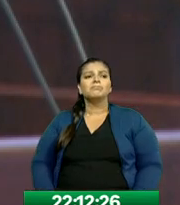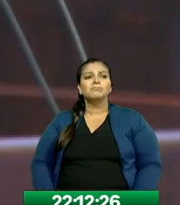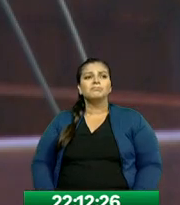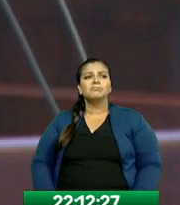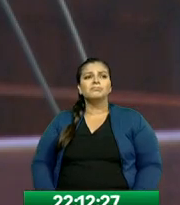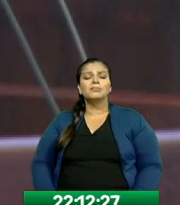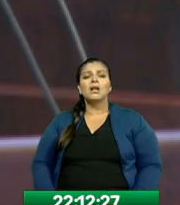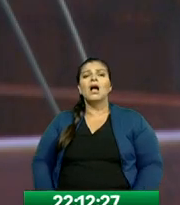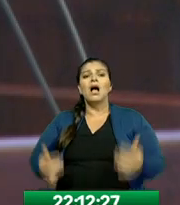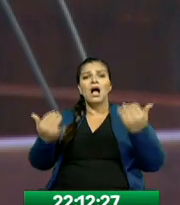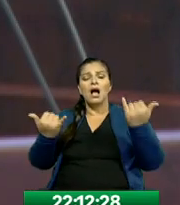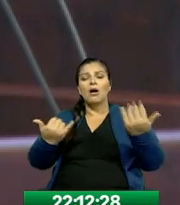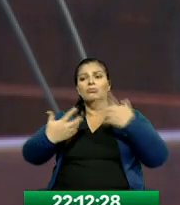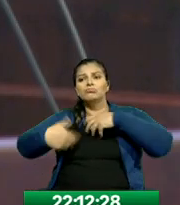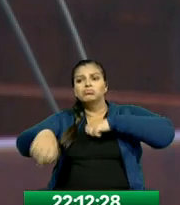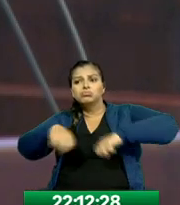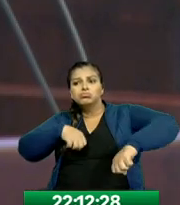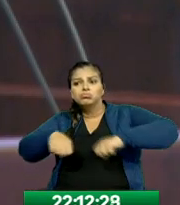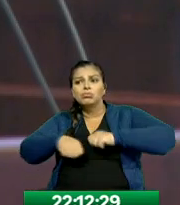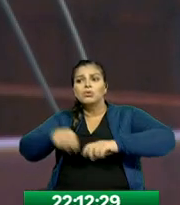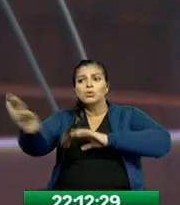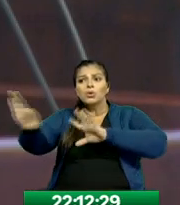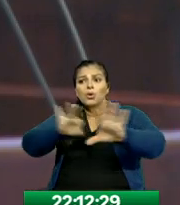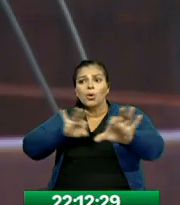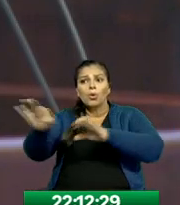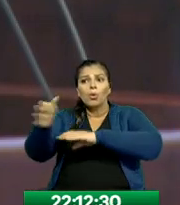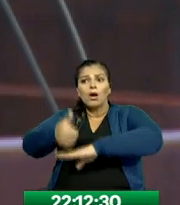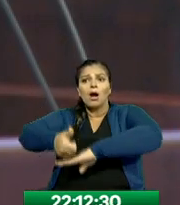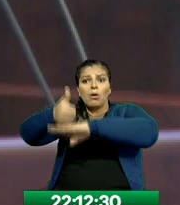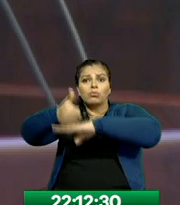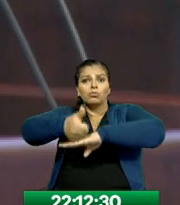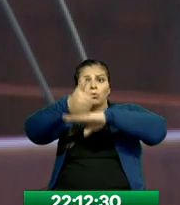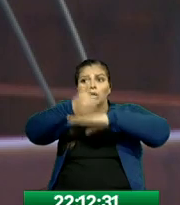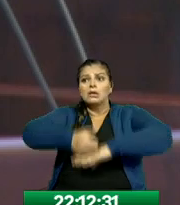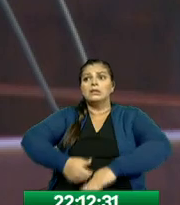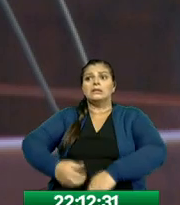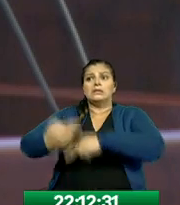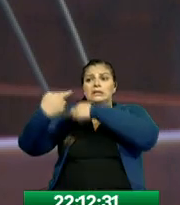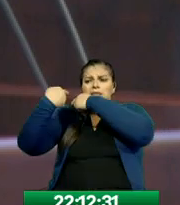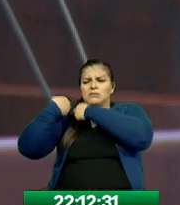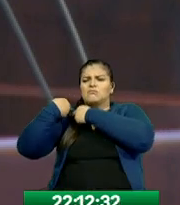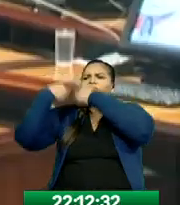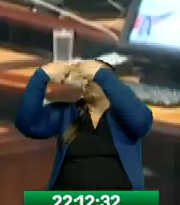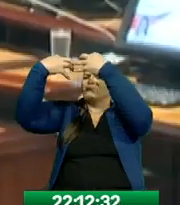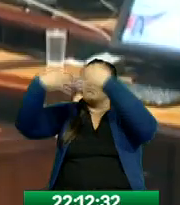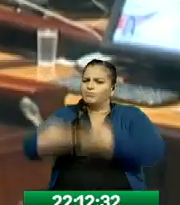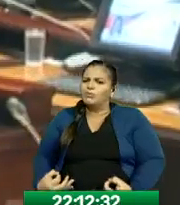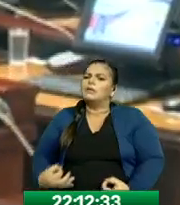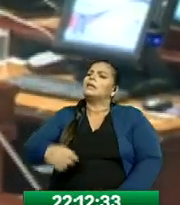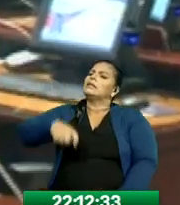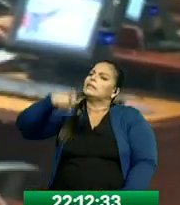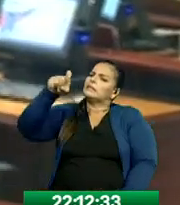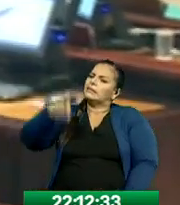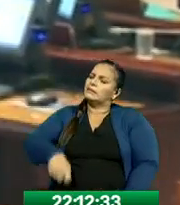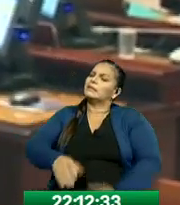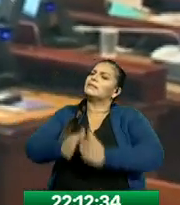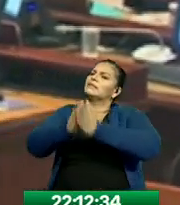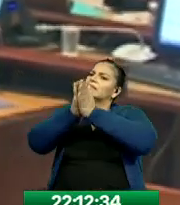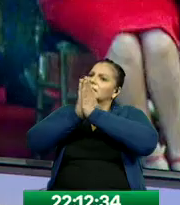la oportunidad de designar para tan altas funciones del Estado. Cumplan la función de ustedes. Informo Javier Gallo.